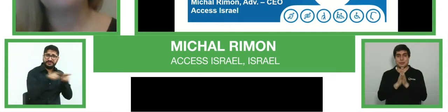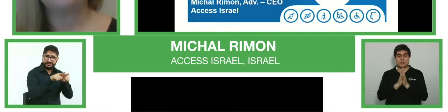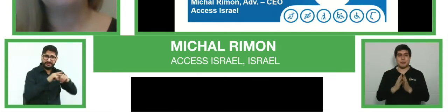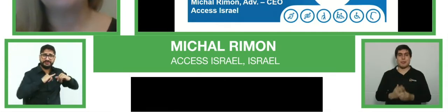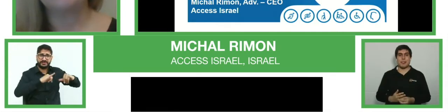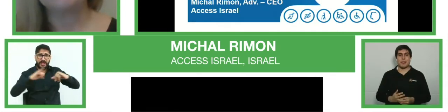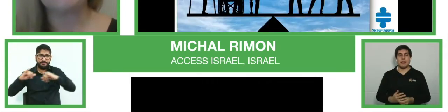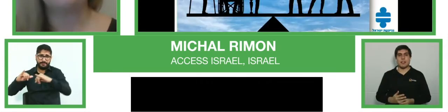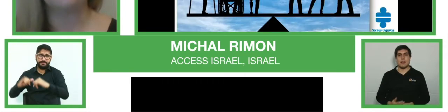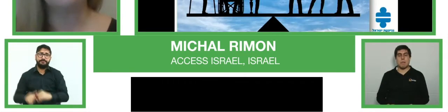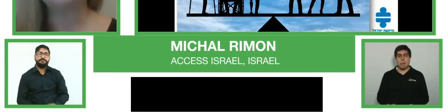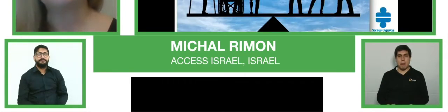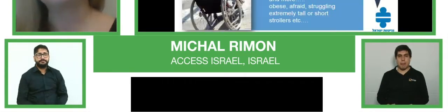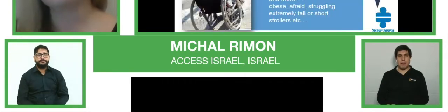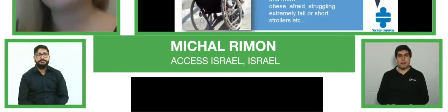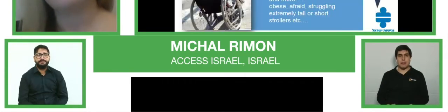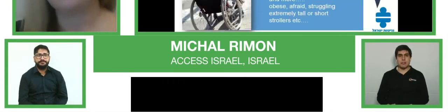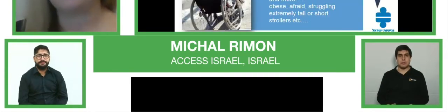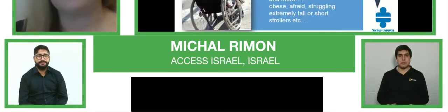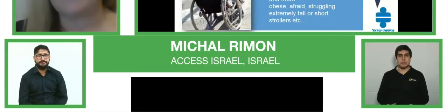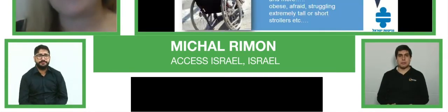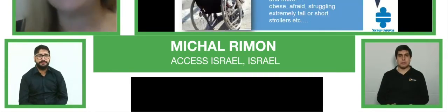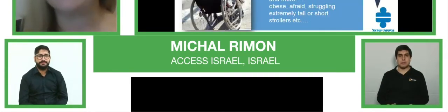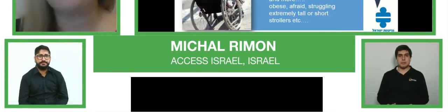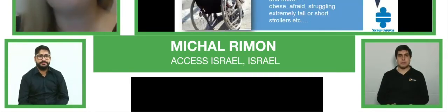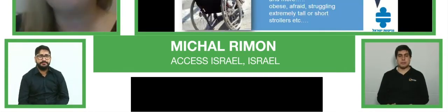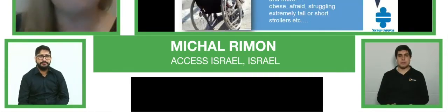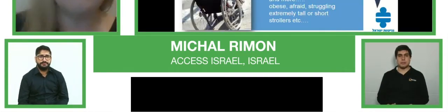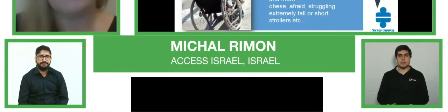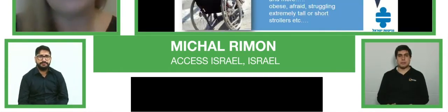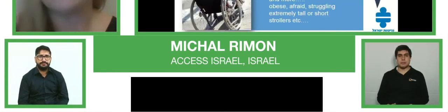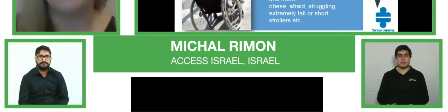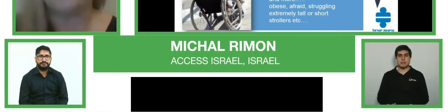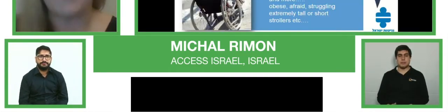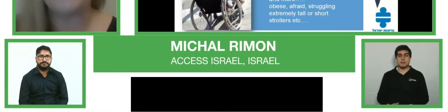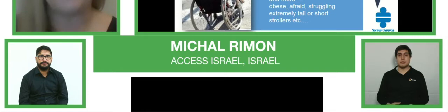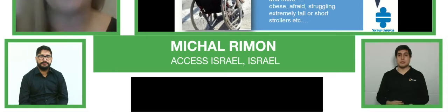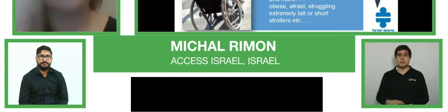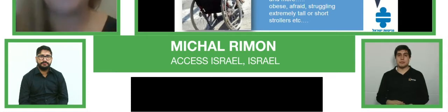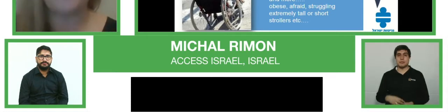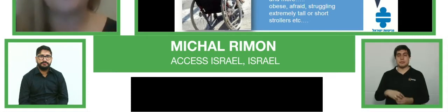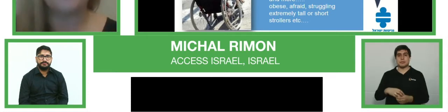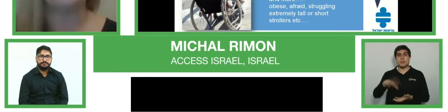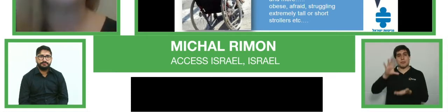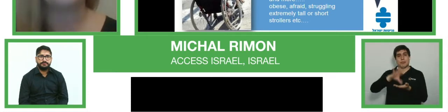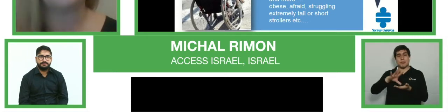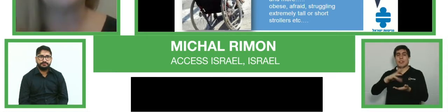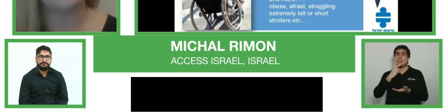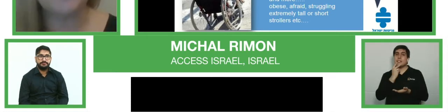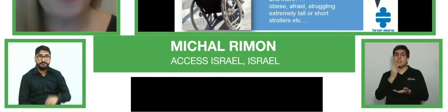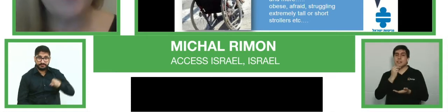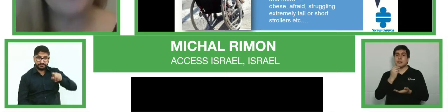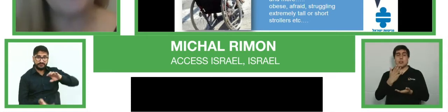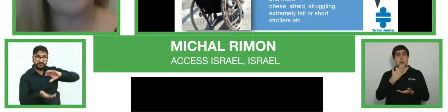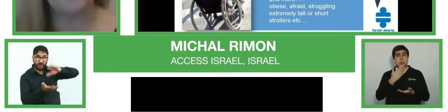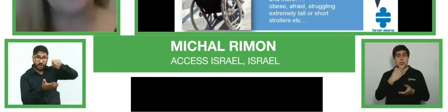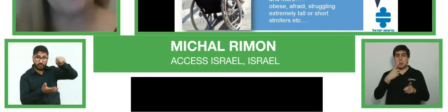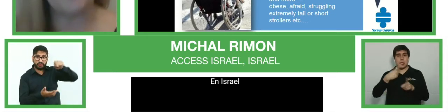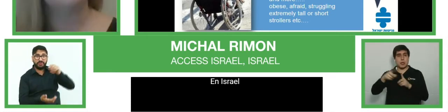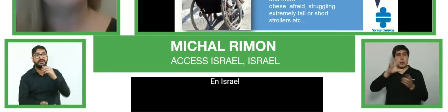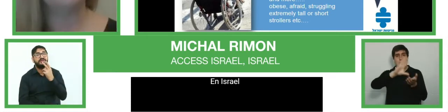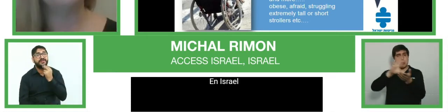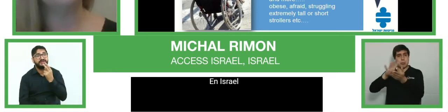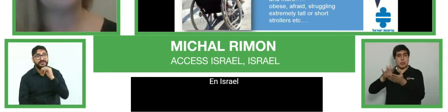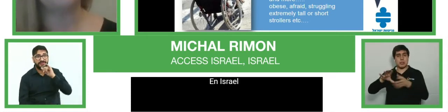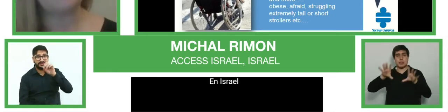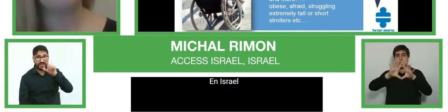Ahora, la próxima, en Israel, como en el resto del mundo, hablamos